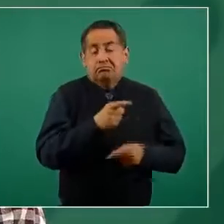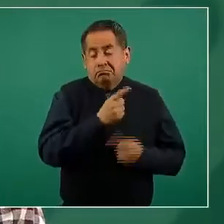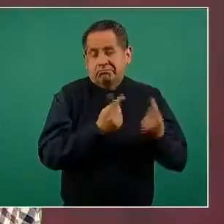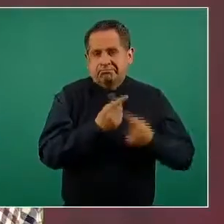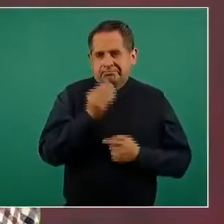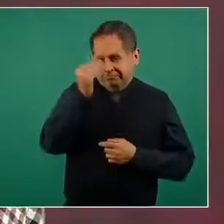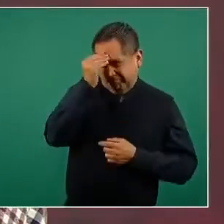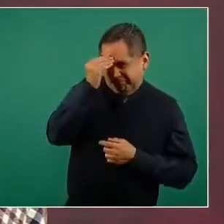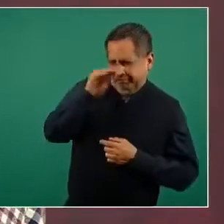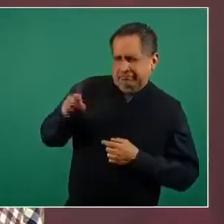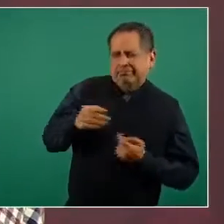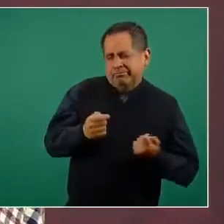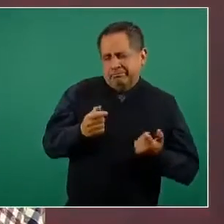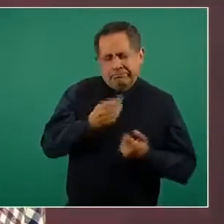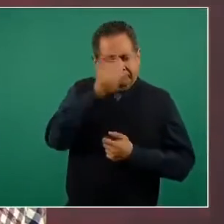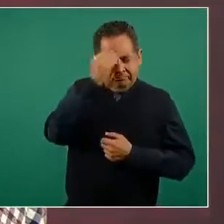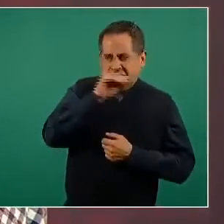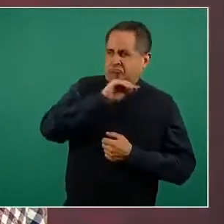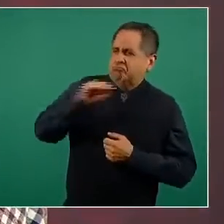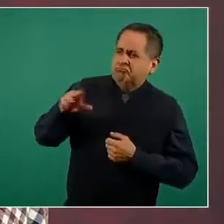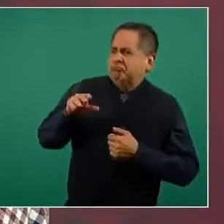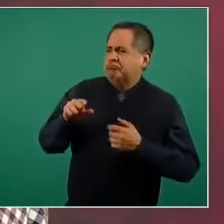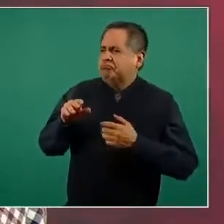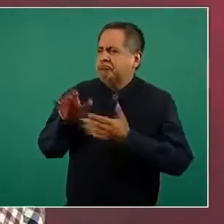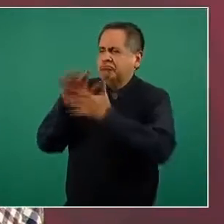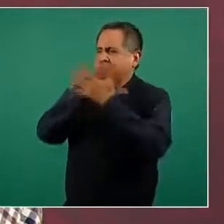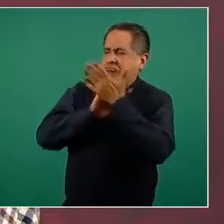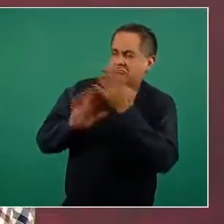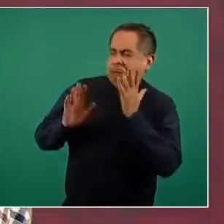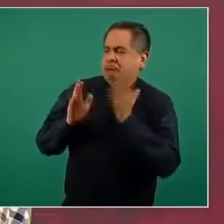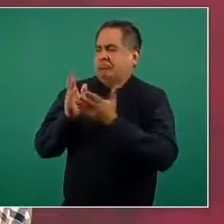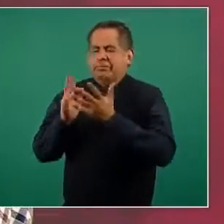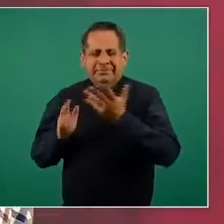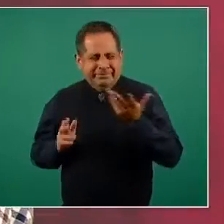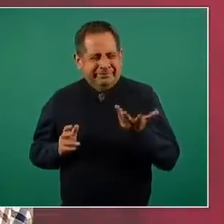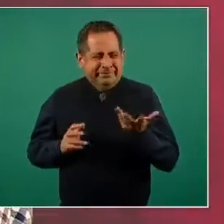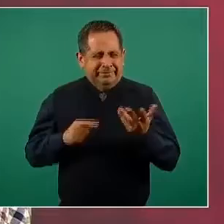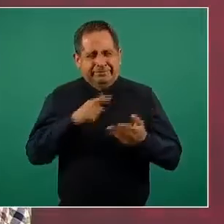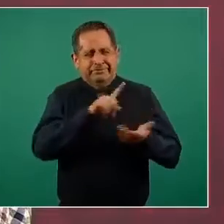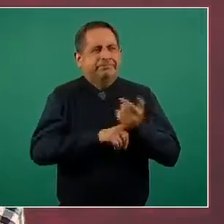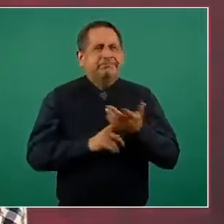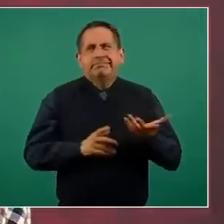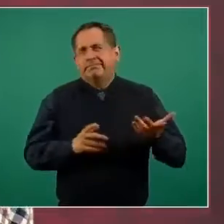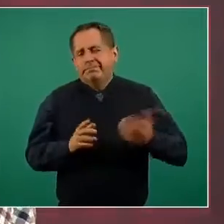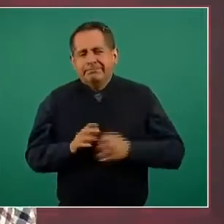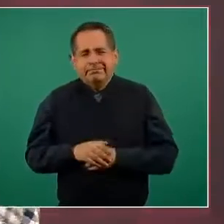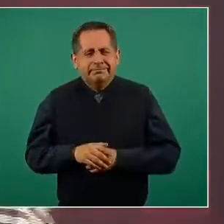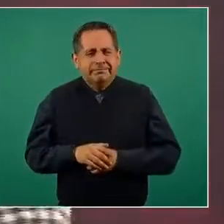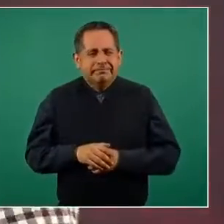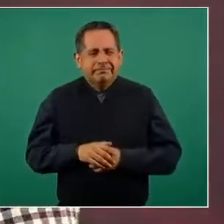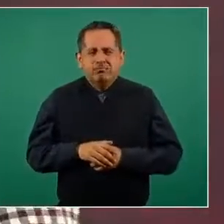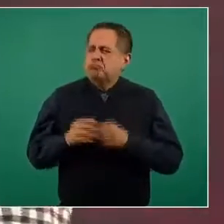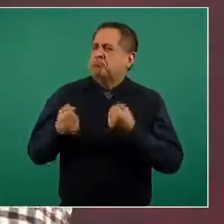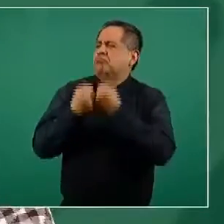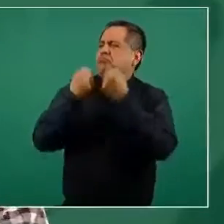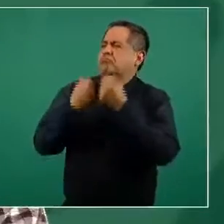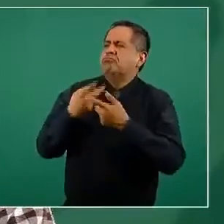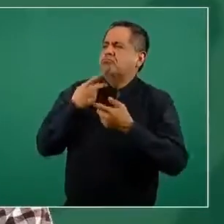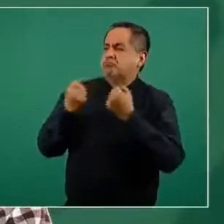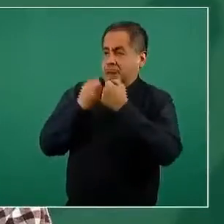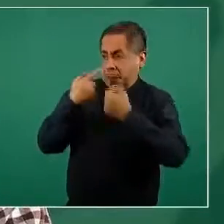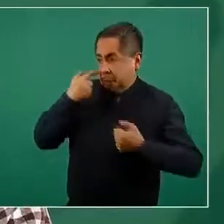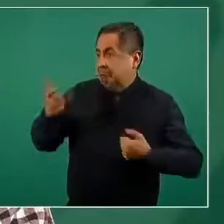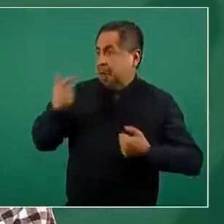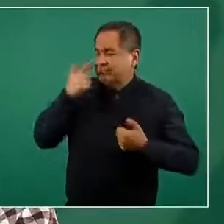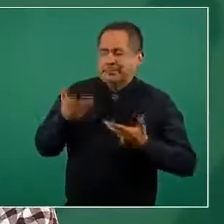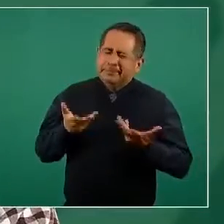confundir, desvirtuar la información técnica o científica y darle un carácter más de confrontación política o